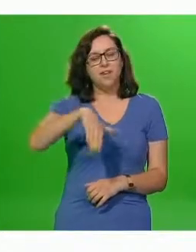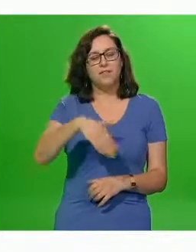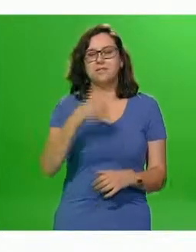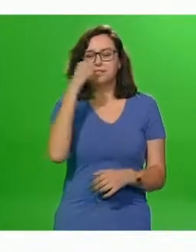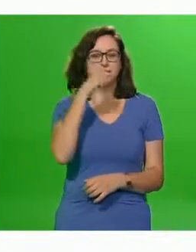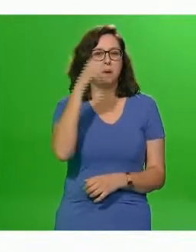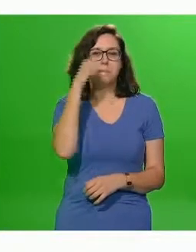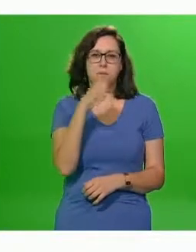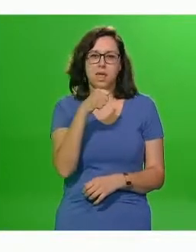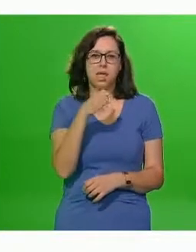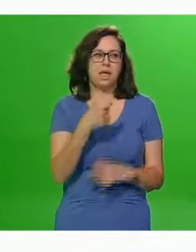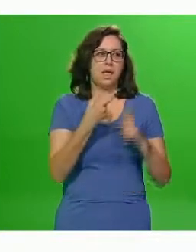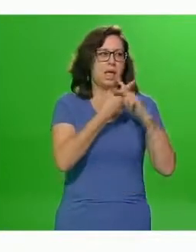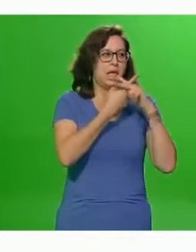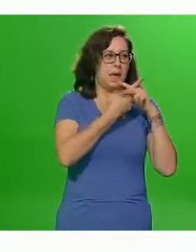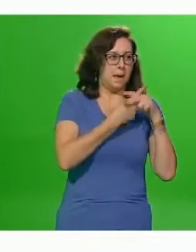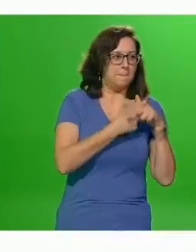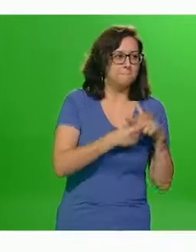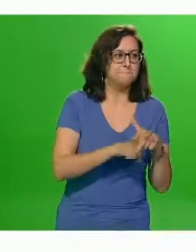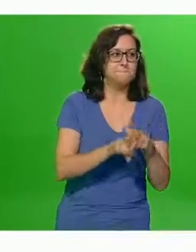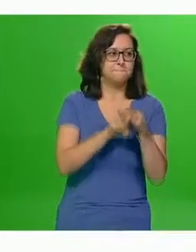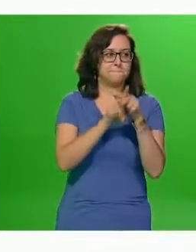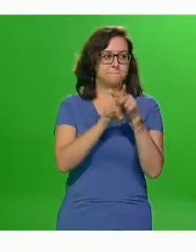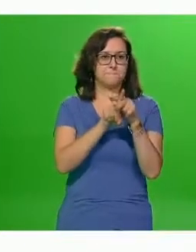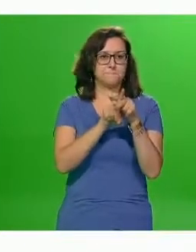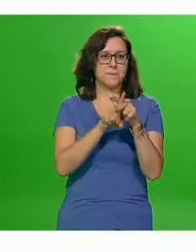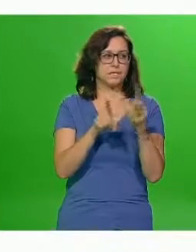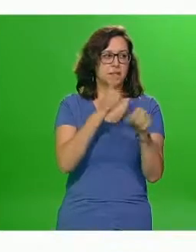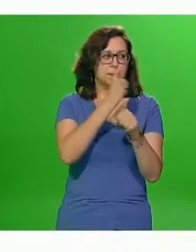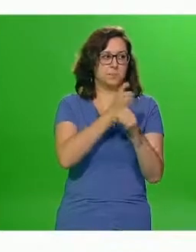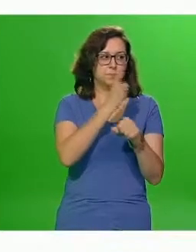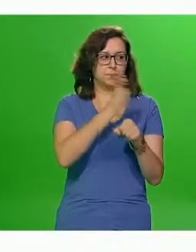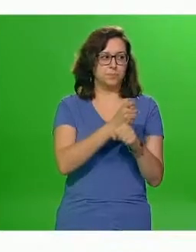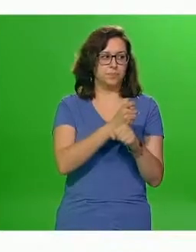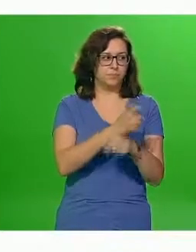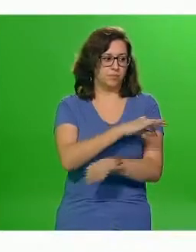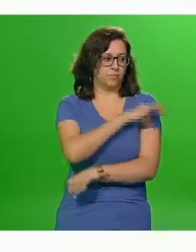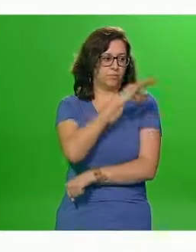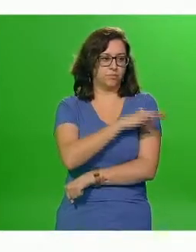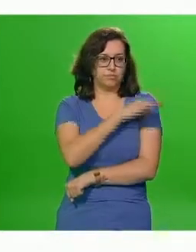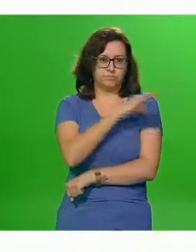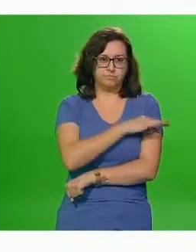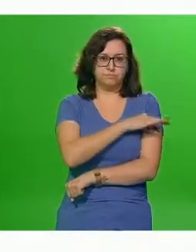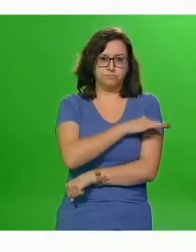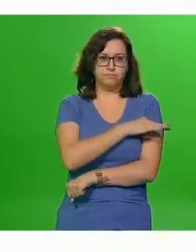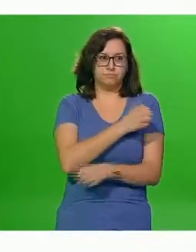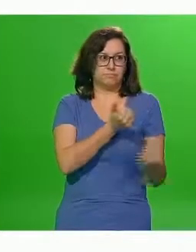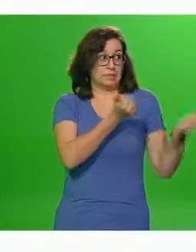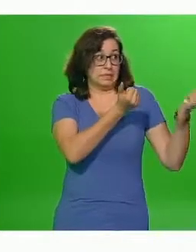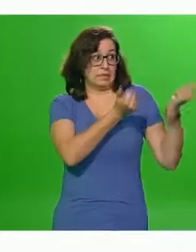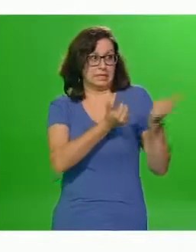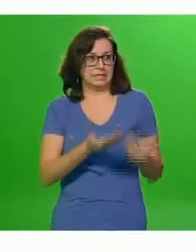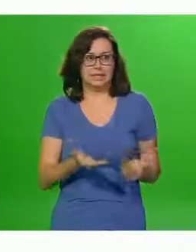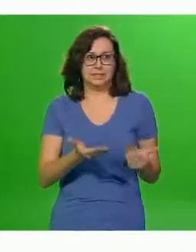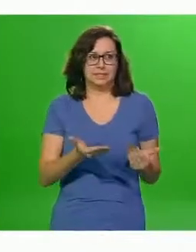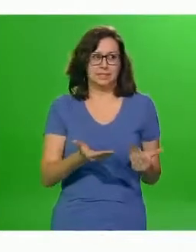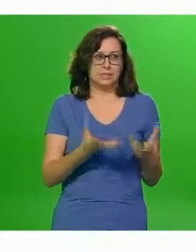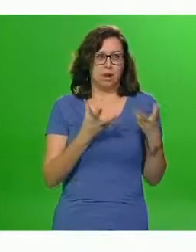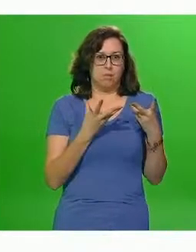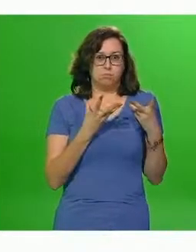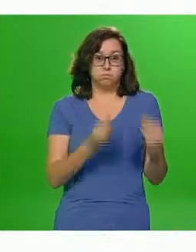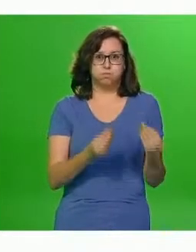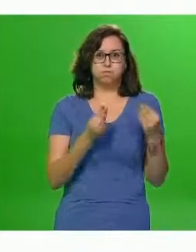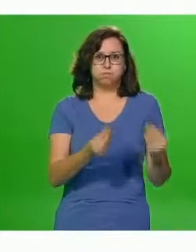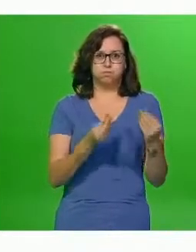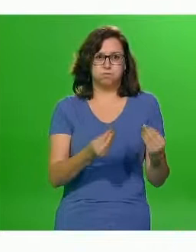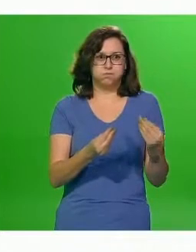donde tenemos una gran eficiencia de vacunación, por lo general al inicio de semana, que después